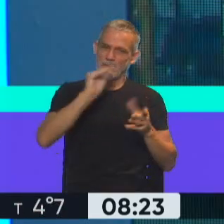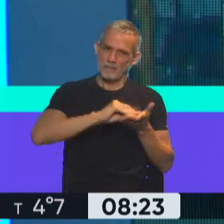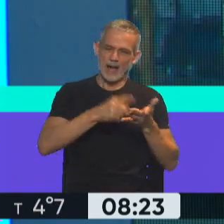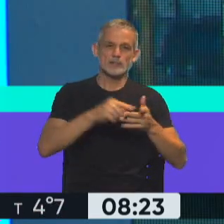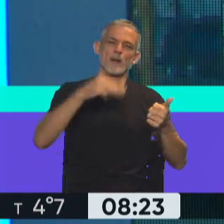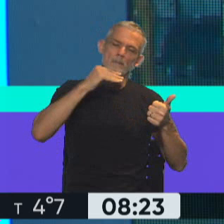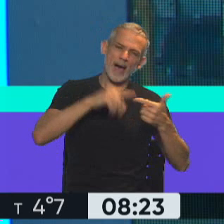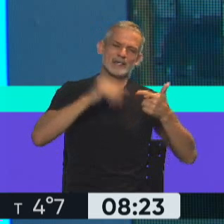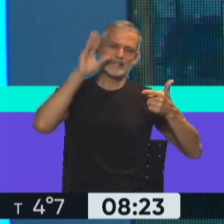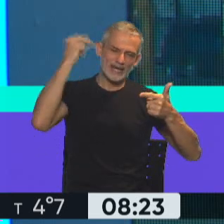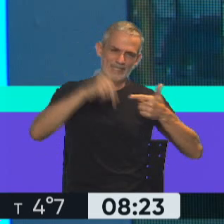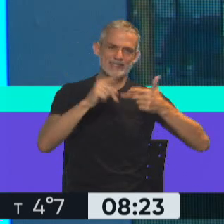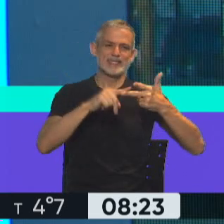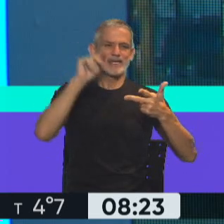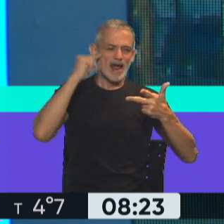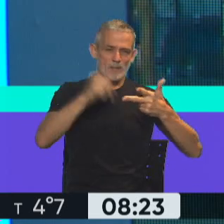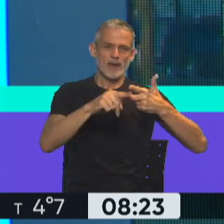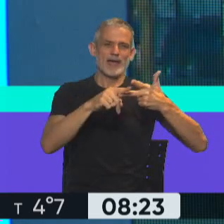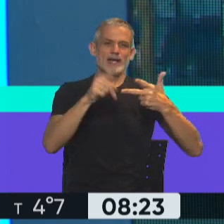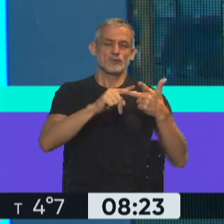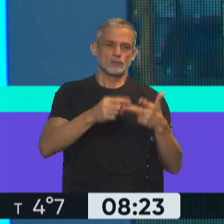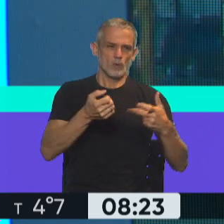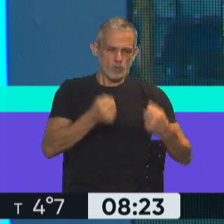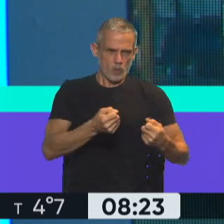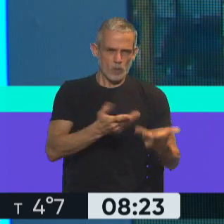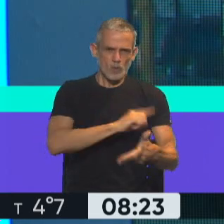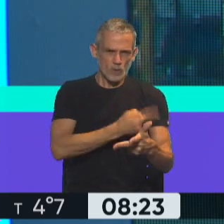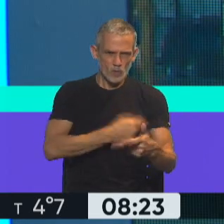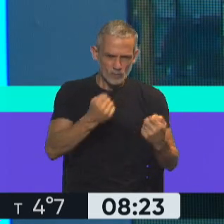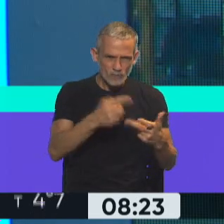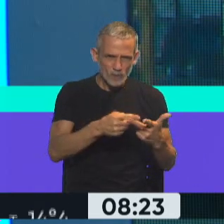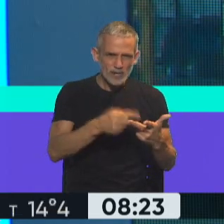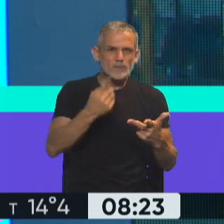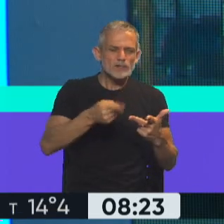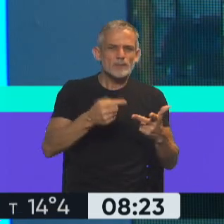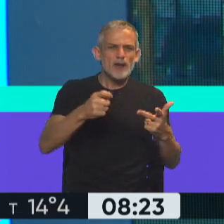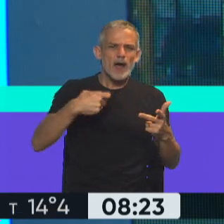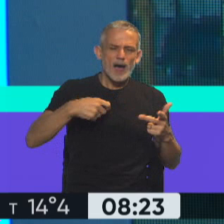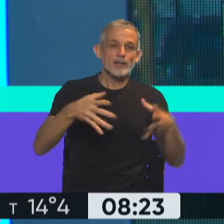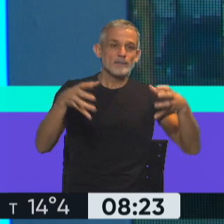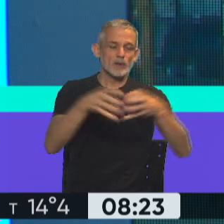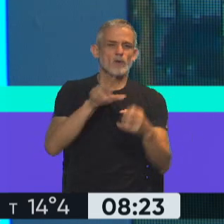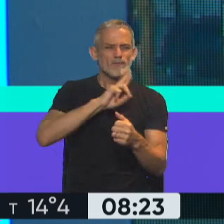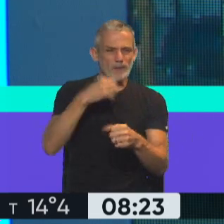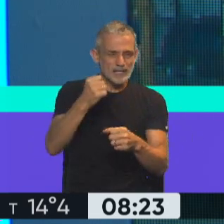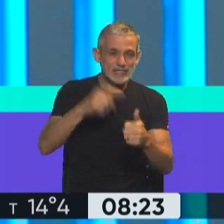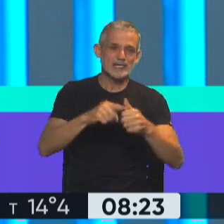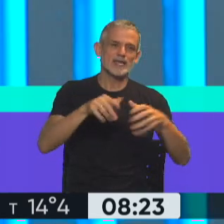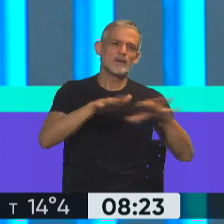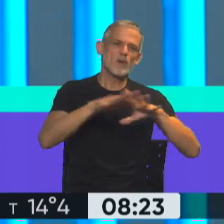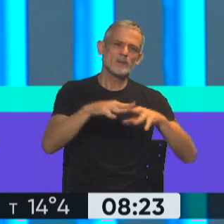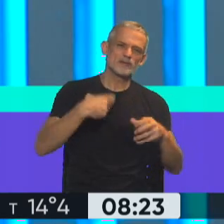Está Massa, está Cristina, está Alberto, eso le da un potencial enorme, pero también hay muchos actores sociales. Tenés colectivos feministas, tenés